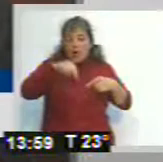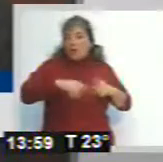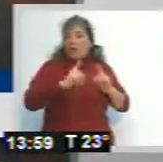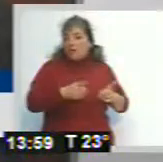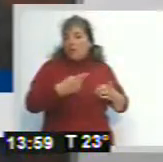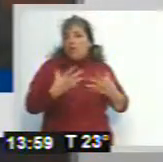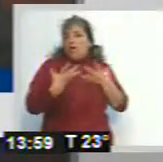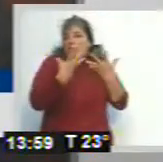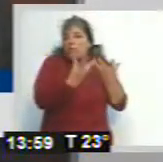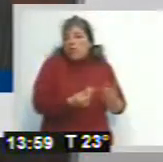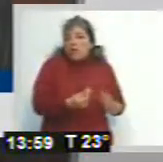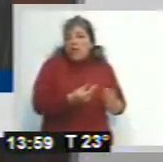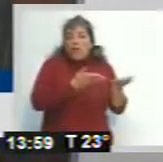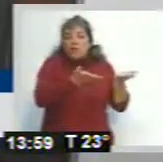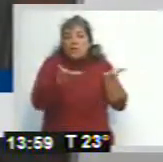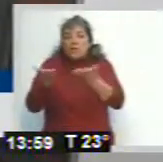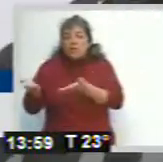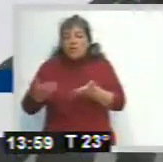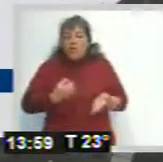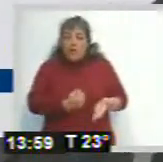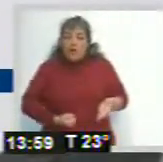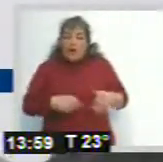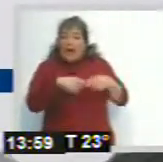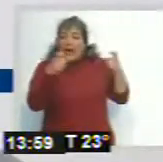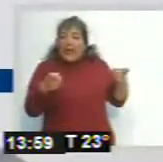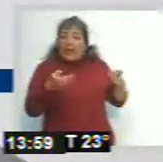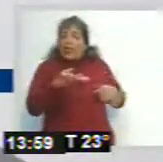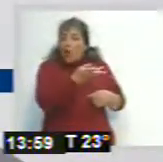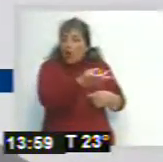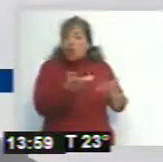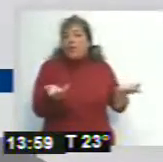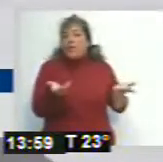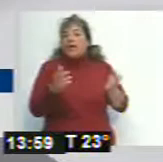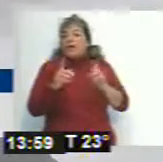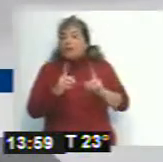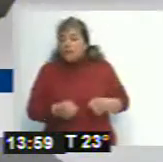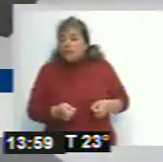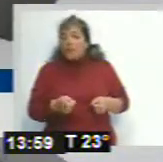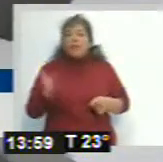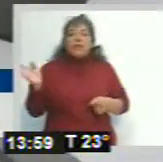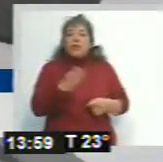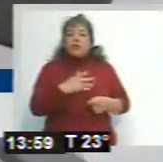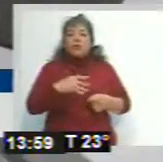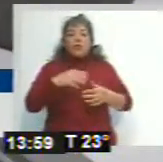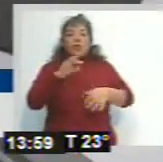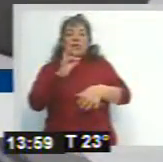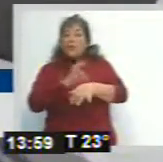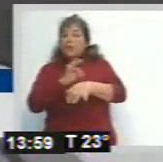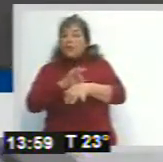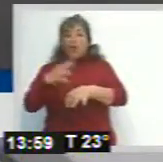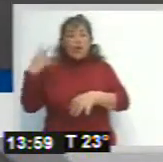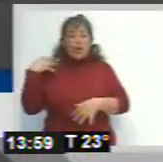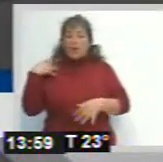prestaciones tanto en el área de ginecología en el área de de toda la parte de clínica general